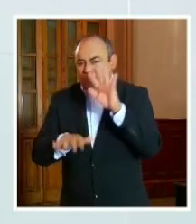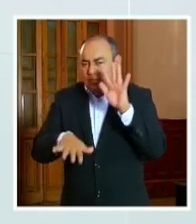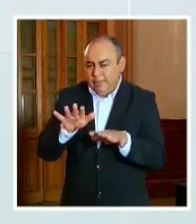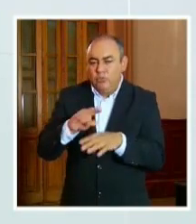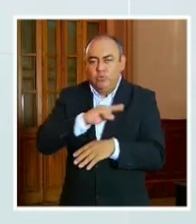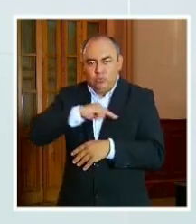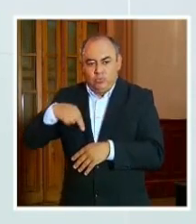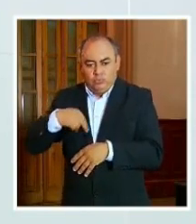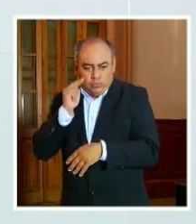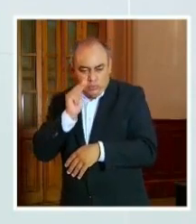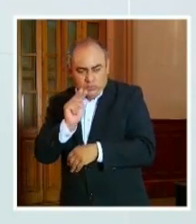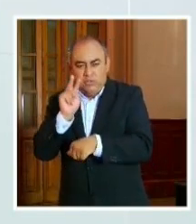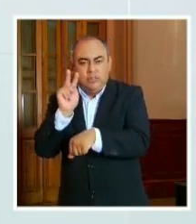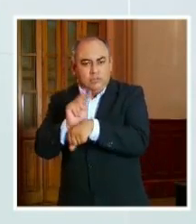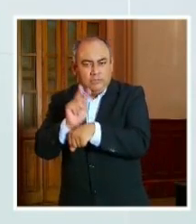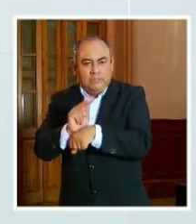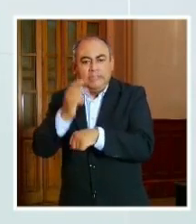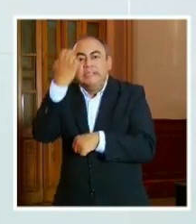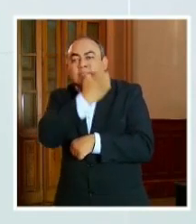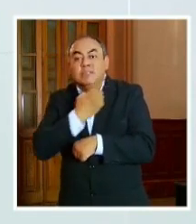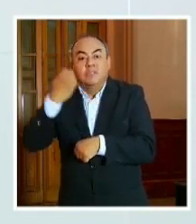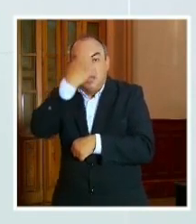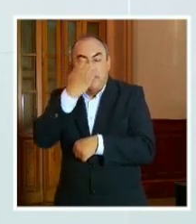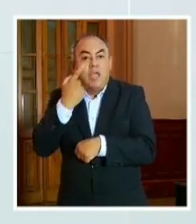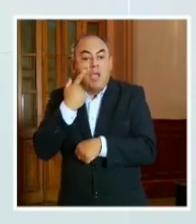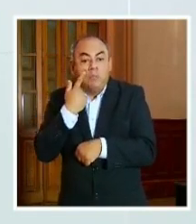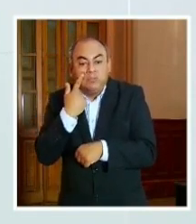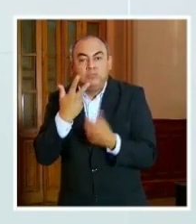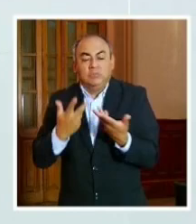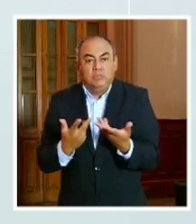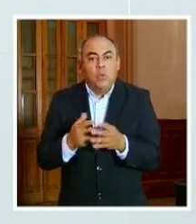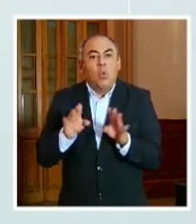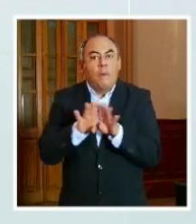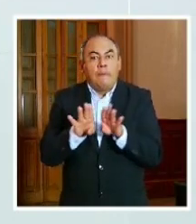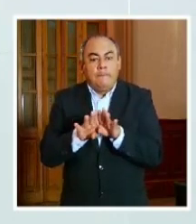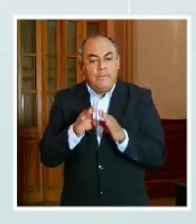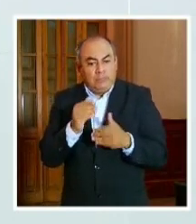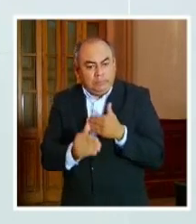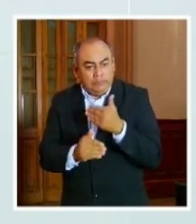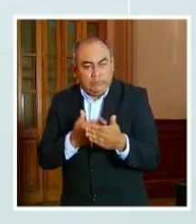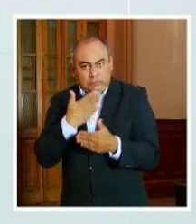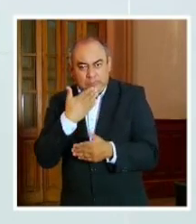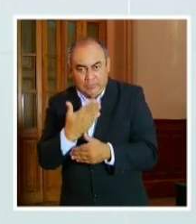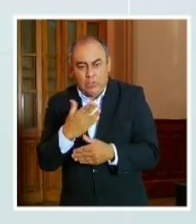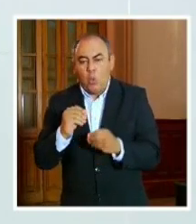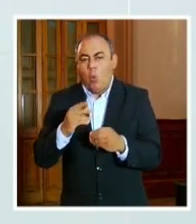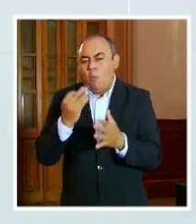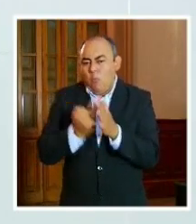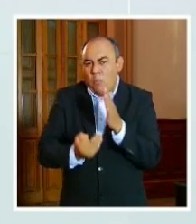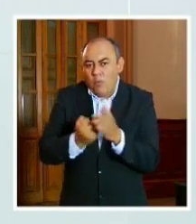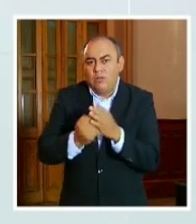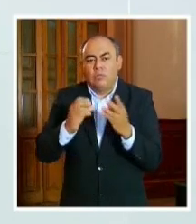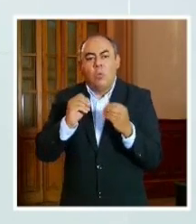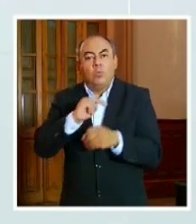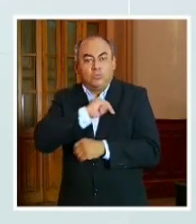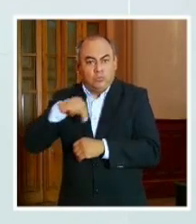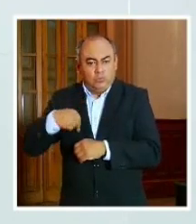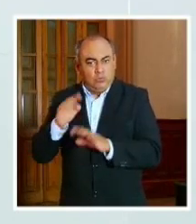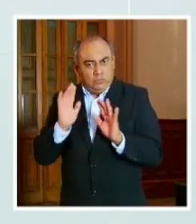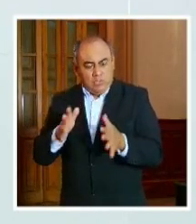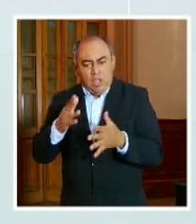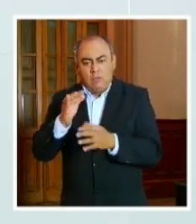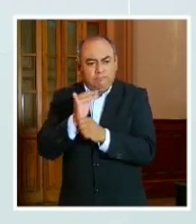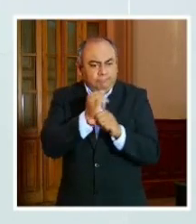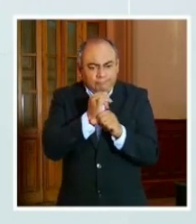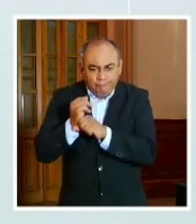donde estamos atentos y alertas a evaluar si las medidas son prudentes y si tenemos la suficiente